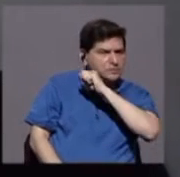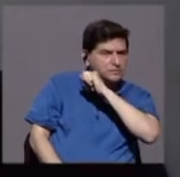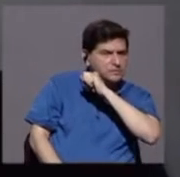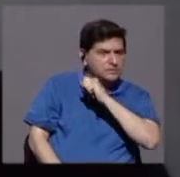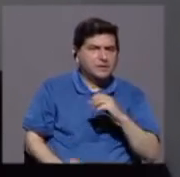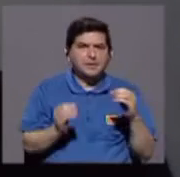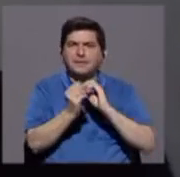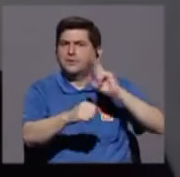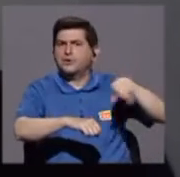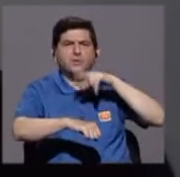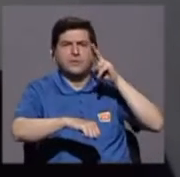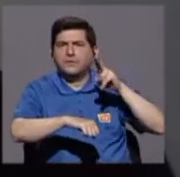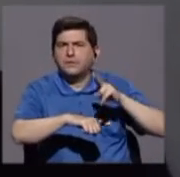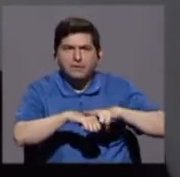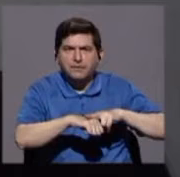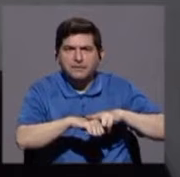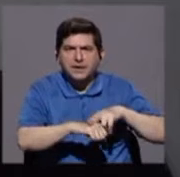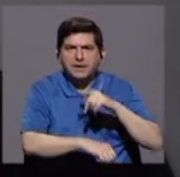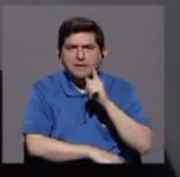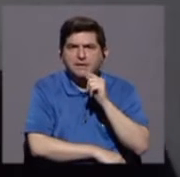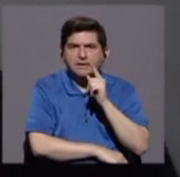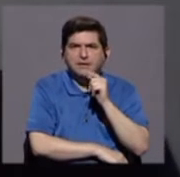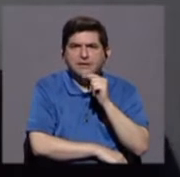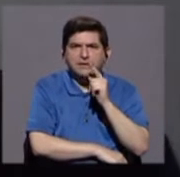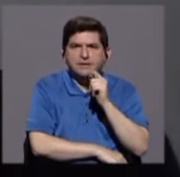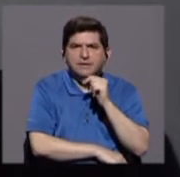es más frecuente entre